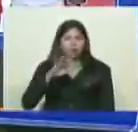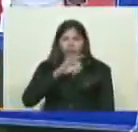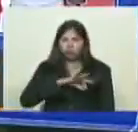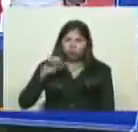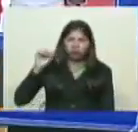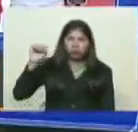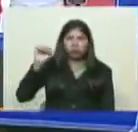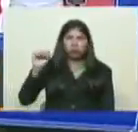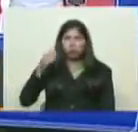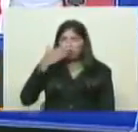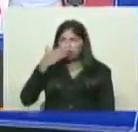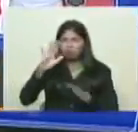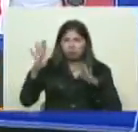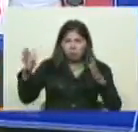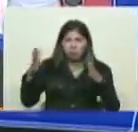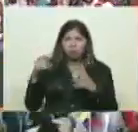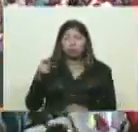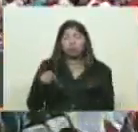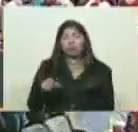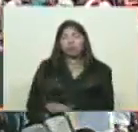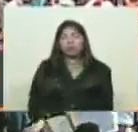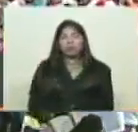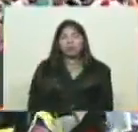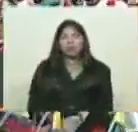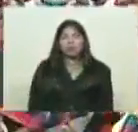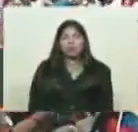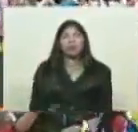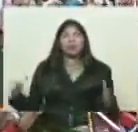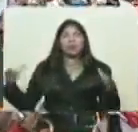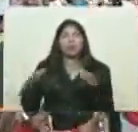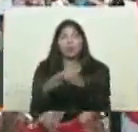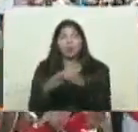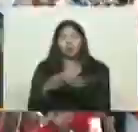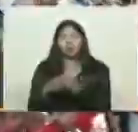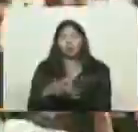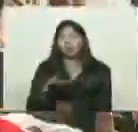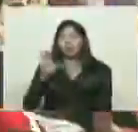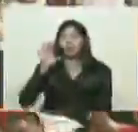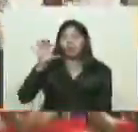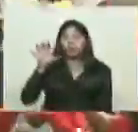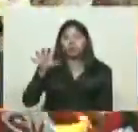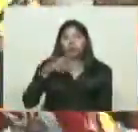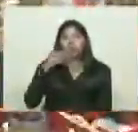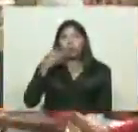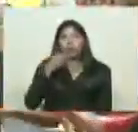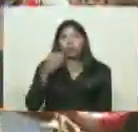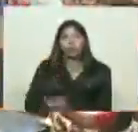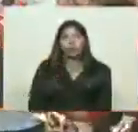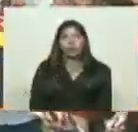Hasta la victoria siempre, muchachos y muchachas de la patria. Bueno,